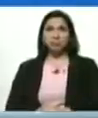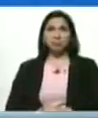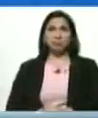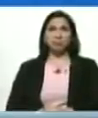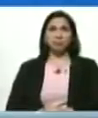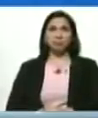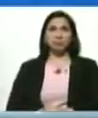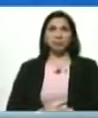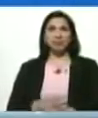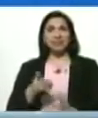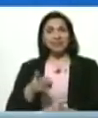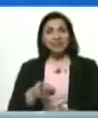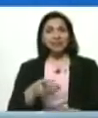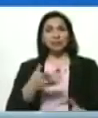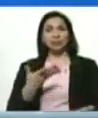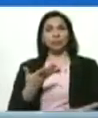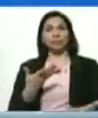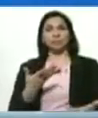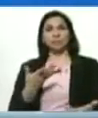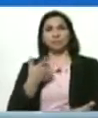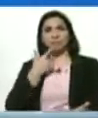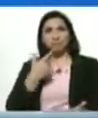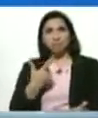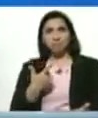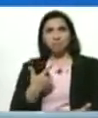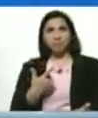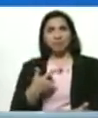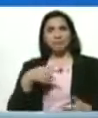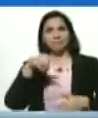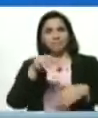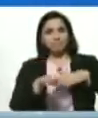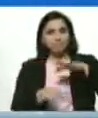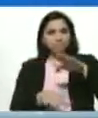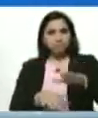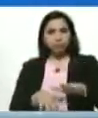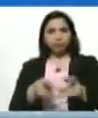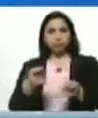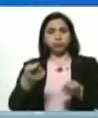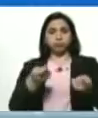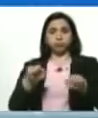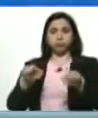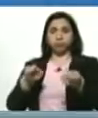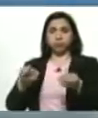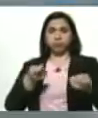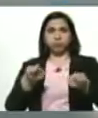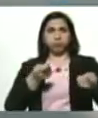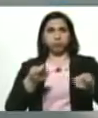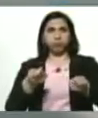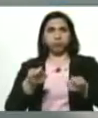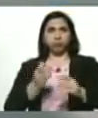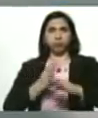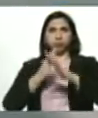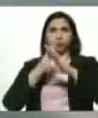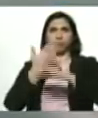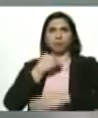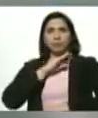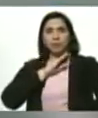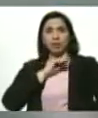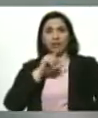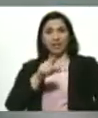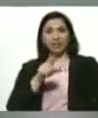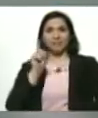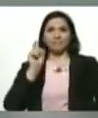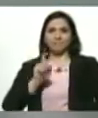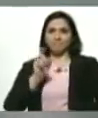es una consecuencia del avance en el control de la pandemia y es una